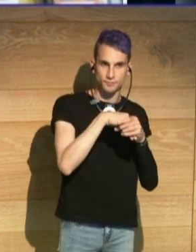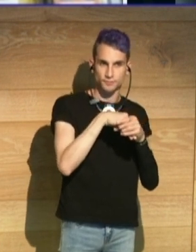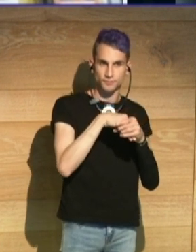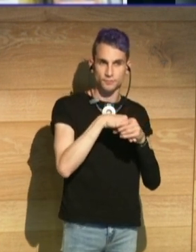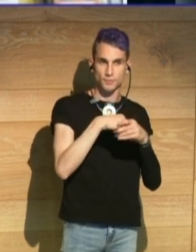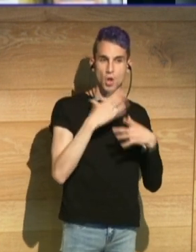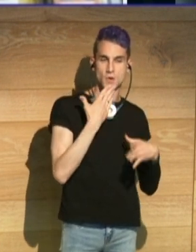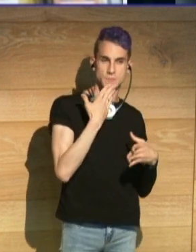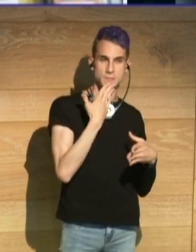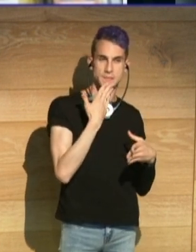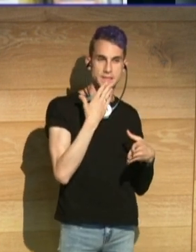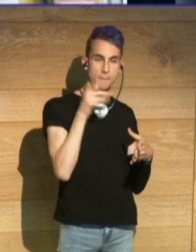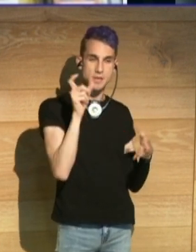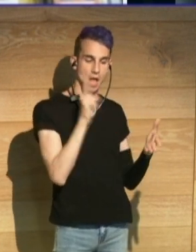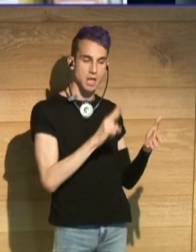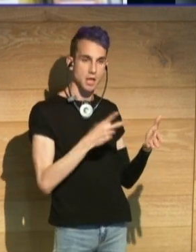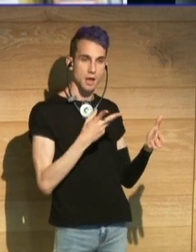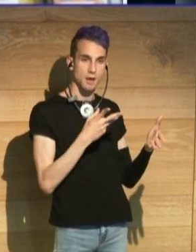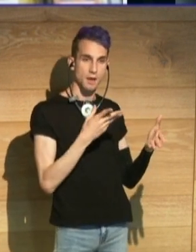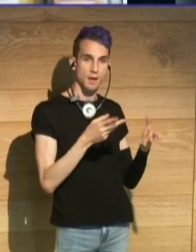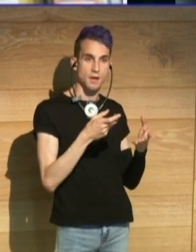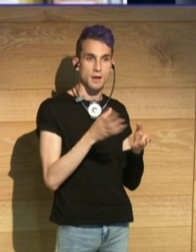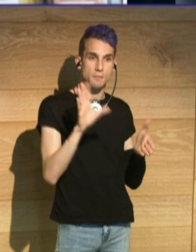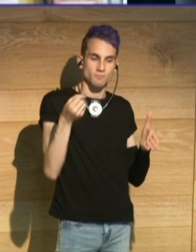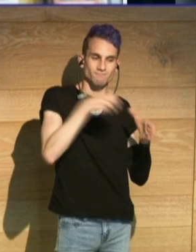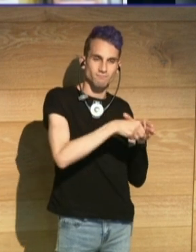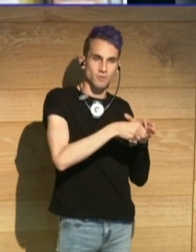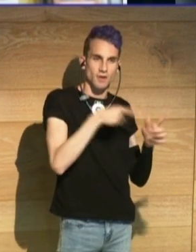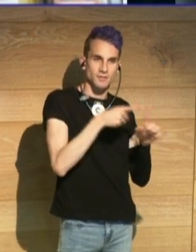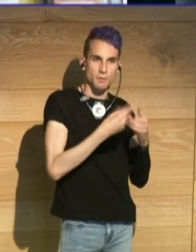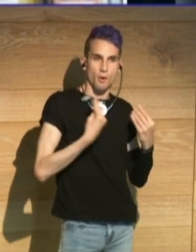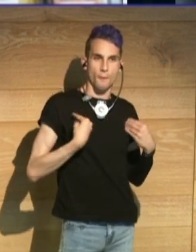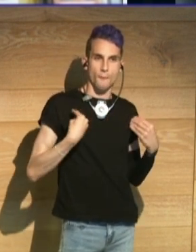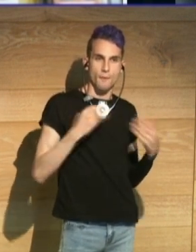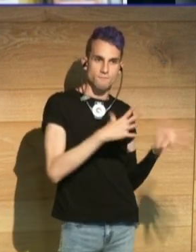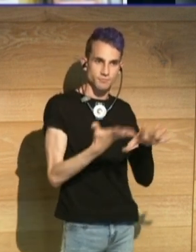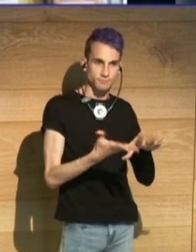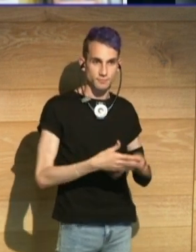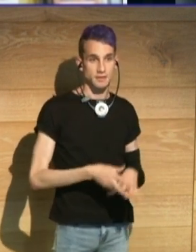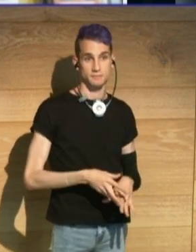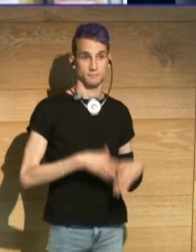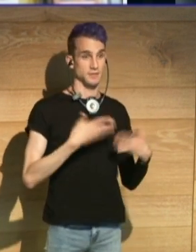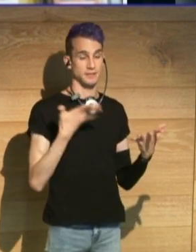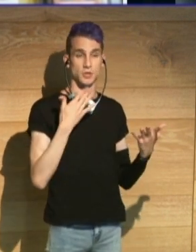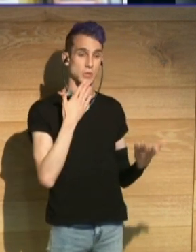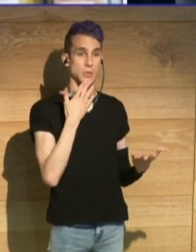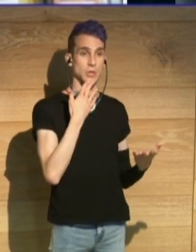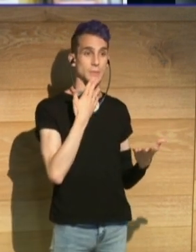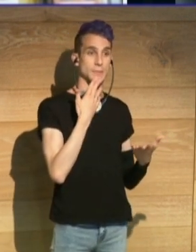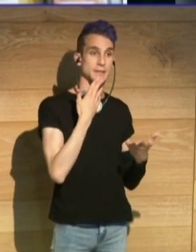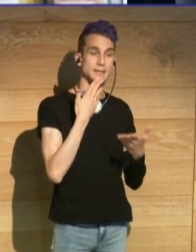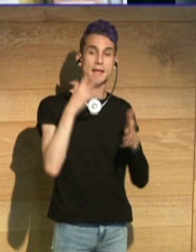lector estuviera viviendo esos momentos, y por lo tanto le dice a todo el mundo, pues por favor, por aquí,